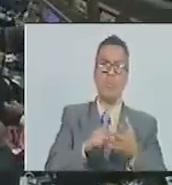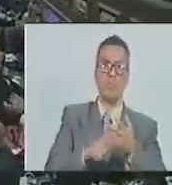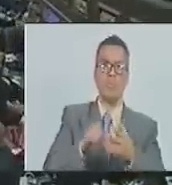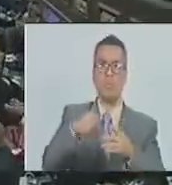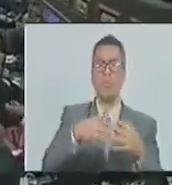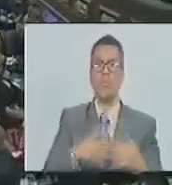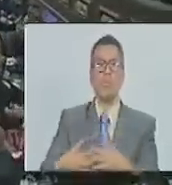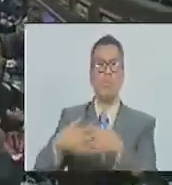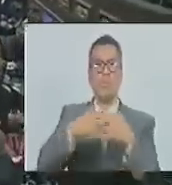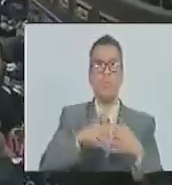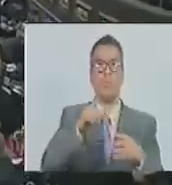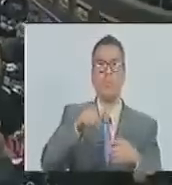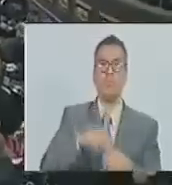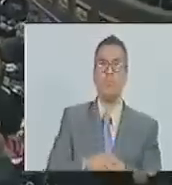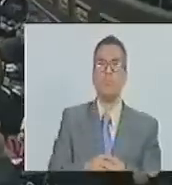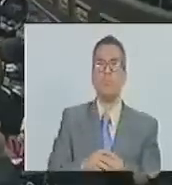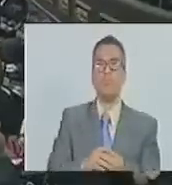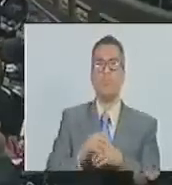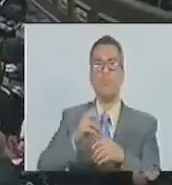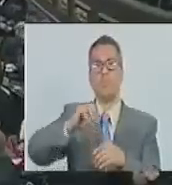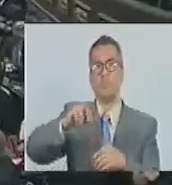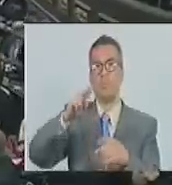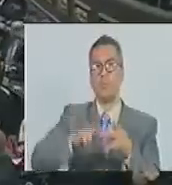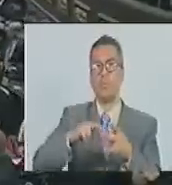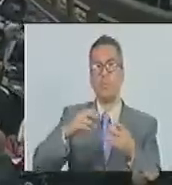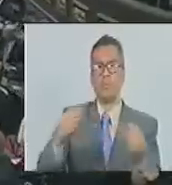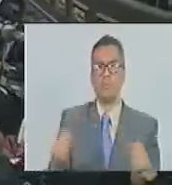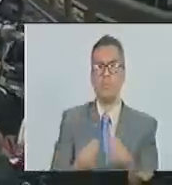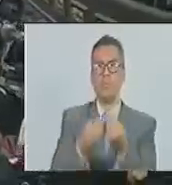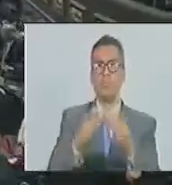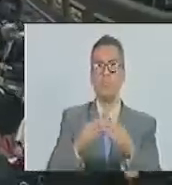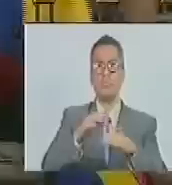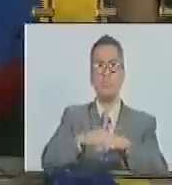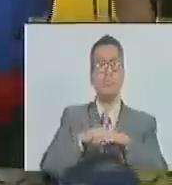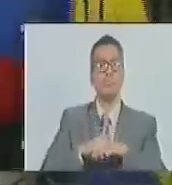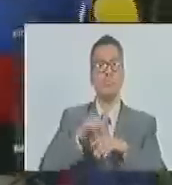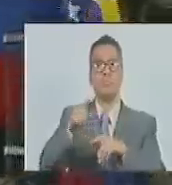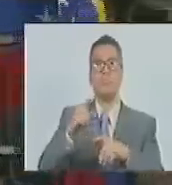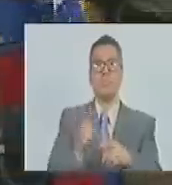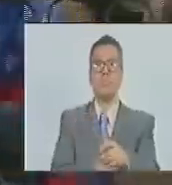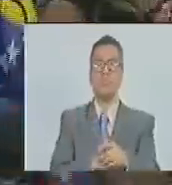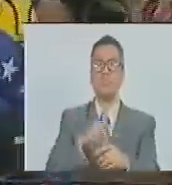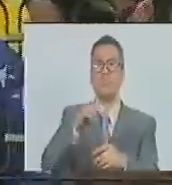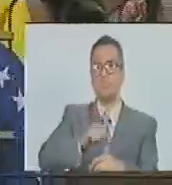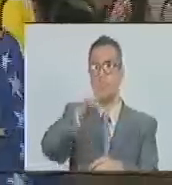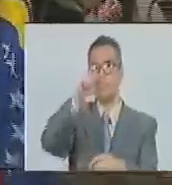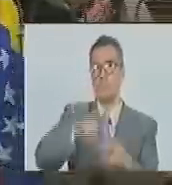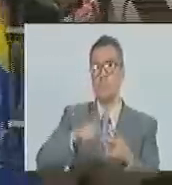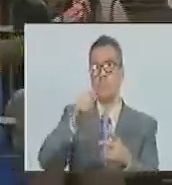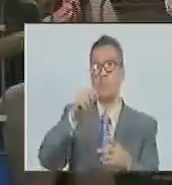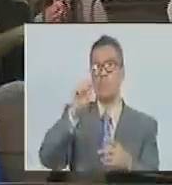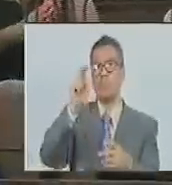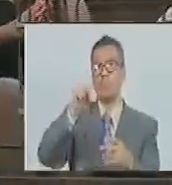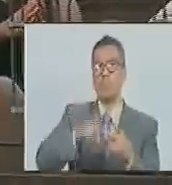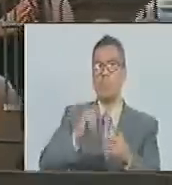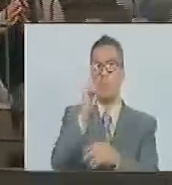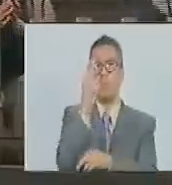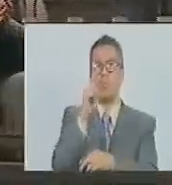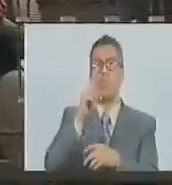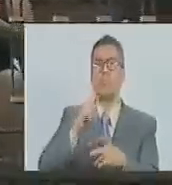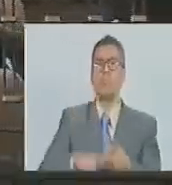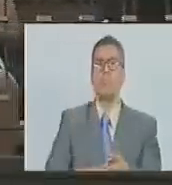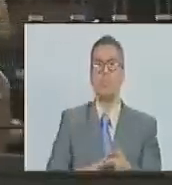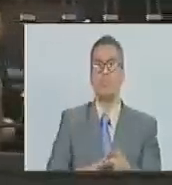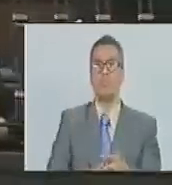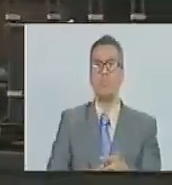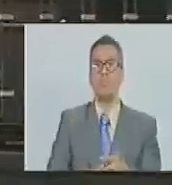Estados Unidos de Norteamérica, Nigeria, Reino Unido de Gran Bretaña e Irlanda del Norte, Túnez, Uruguay,